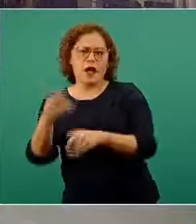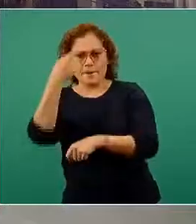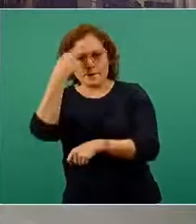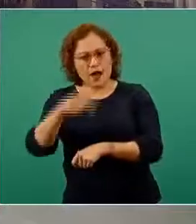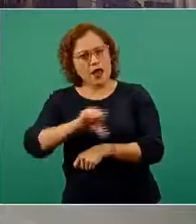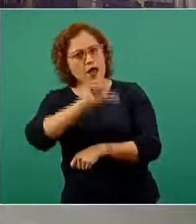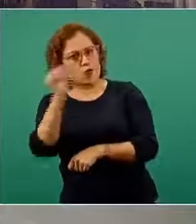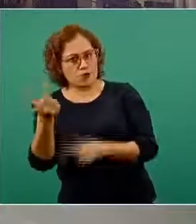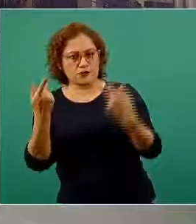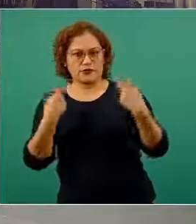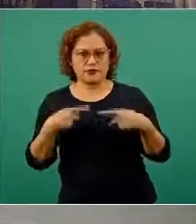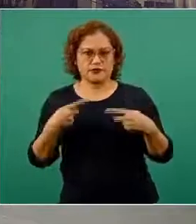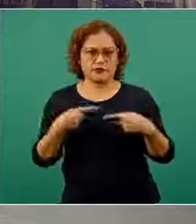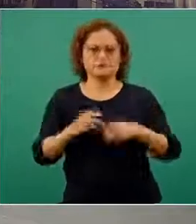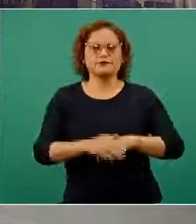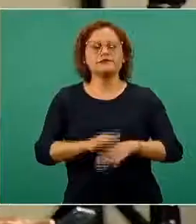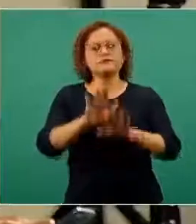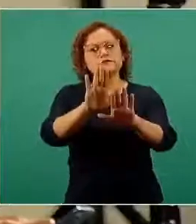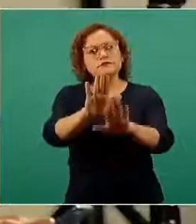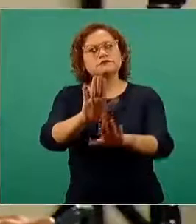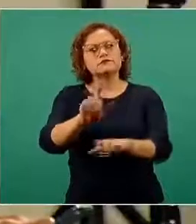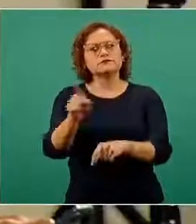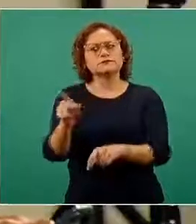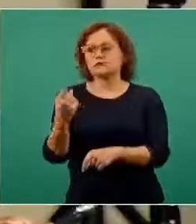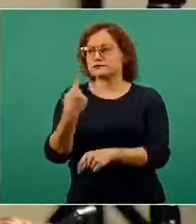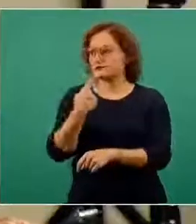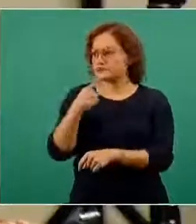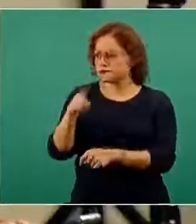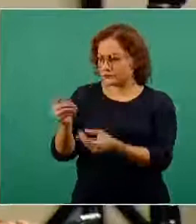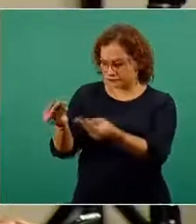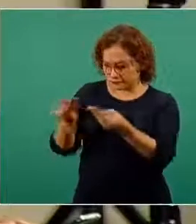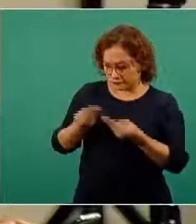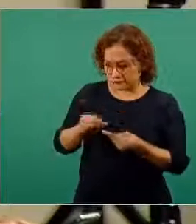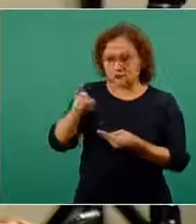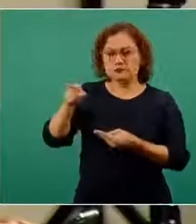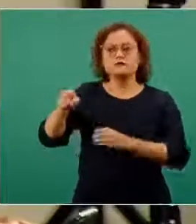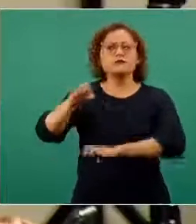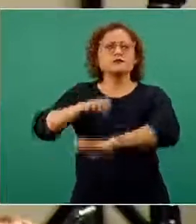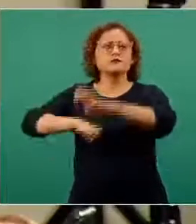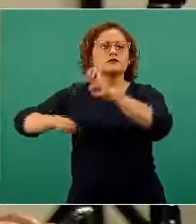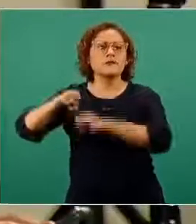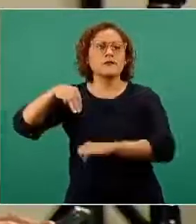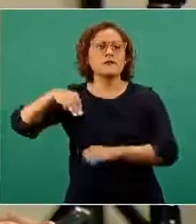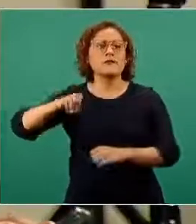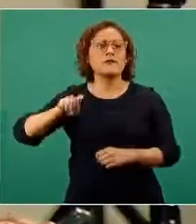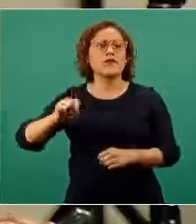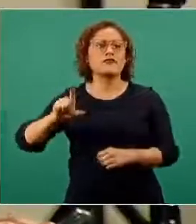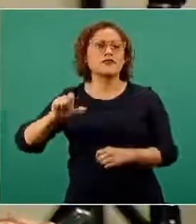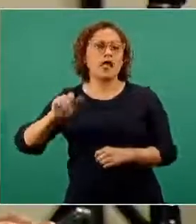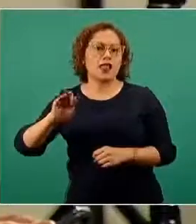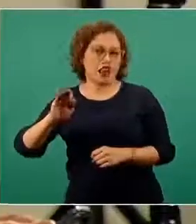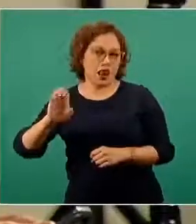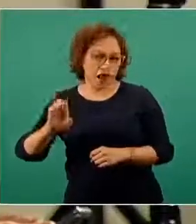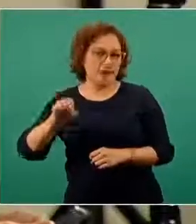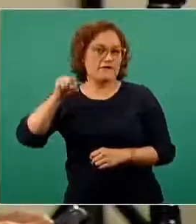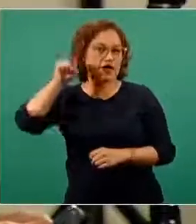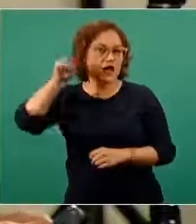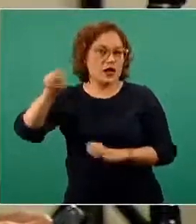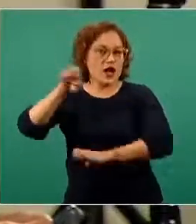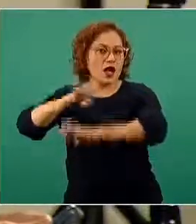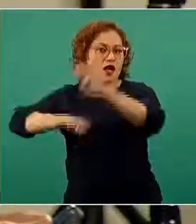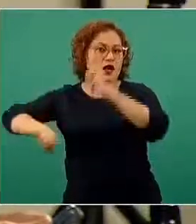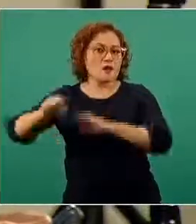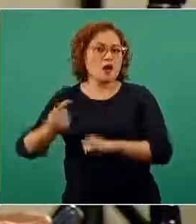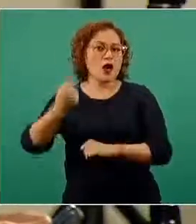llegó un caso a la redacción de un caso de discriminación en la empresa de seguros MetLife. Una persona después de tener COVID